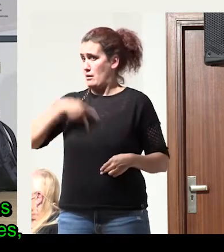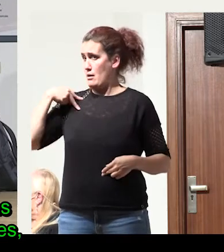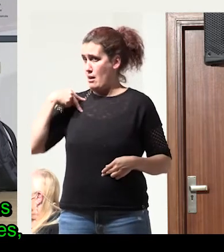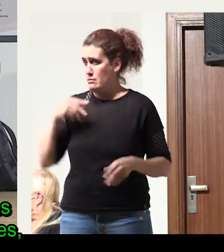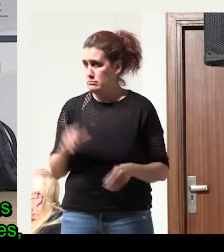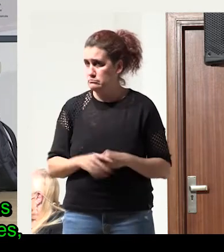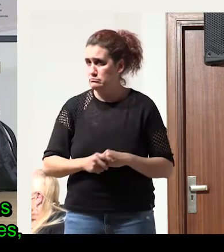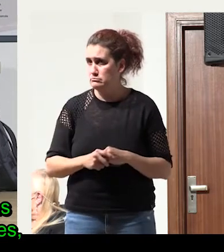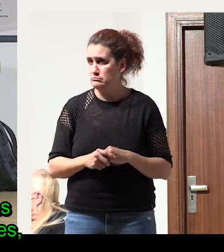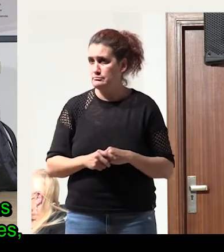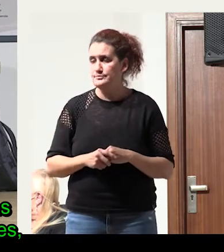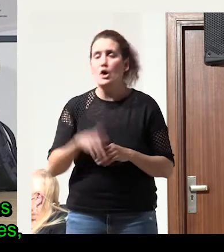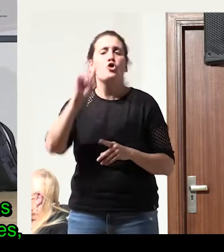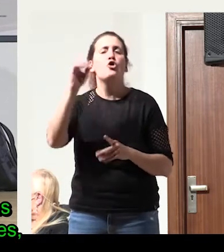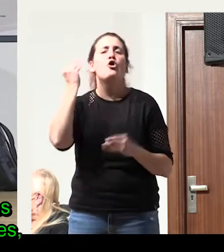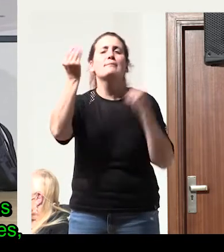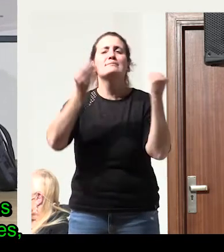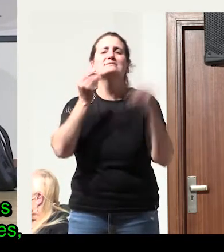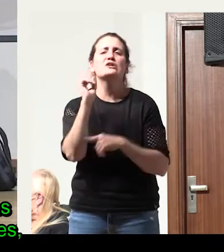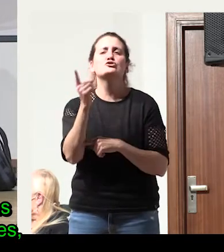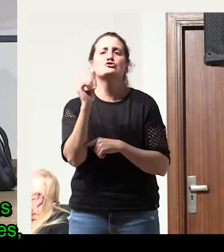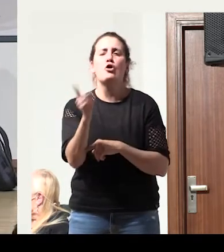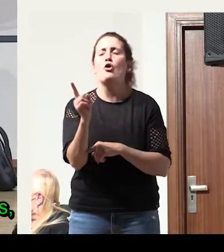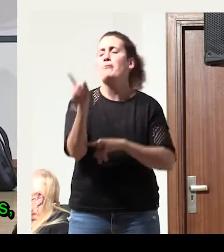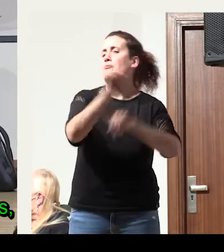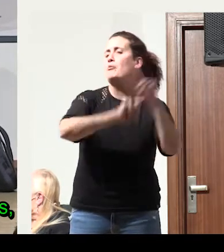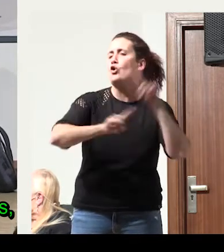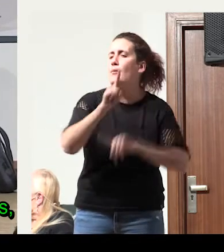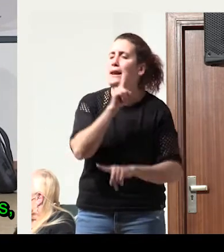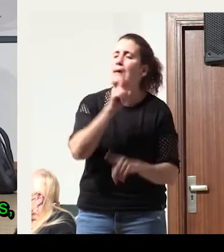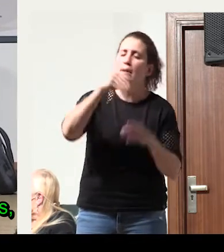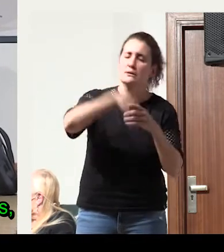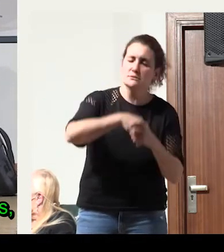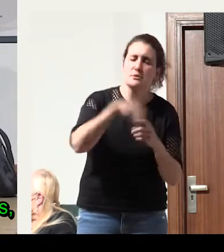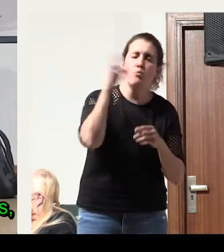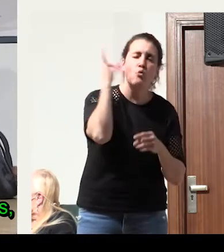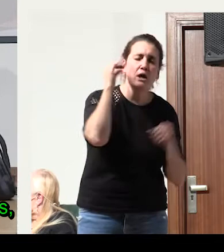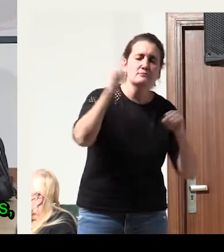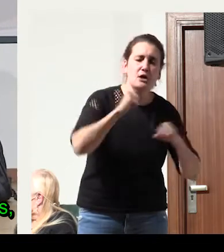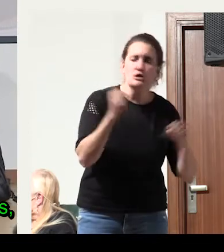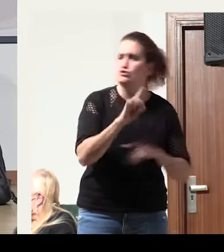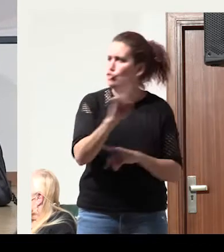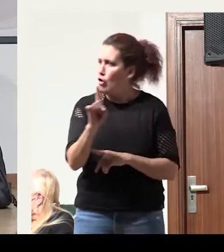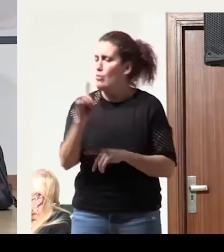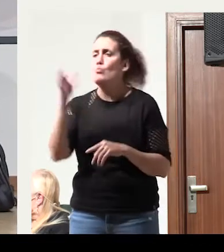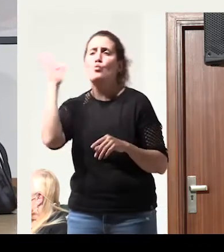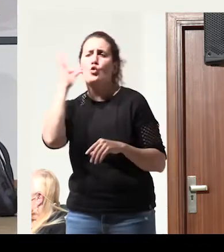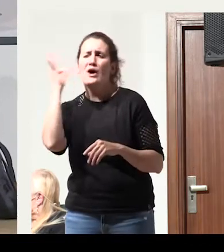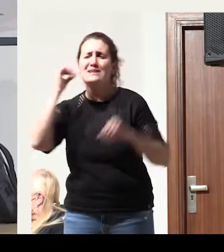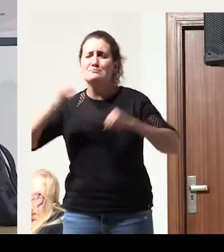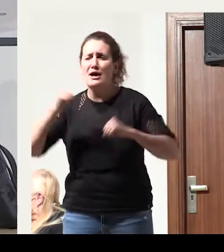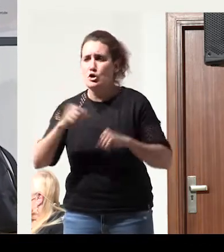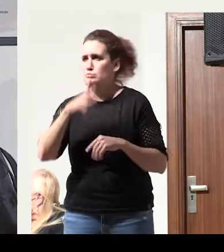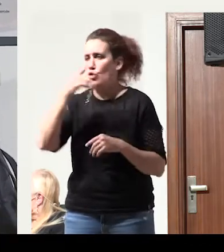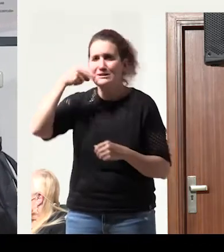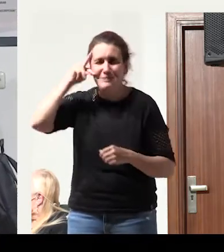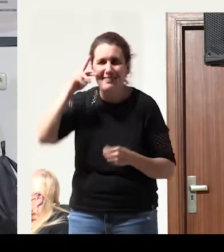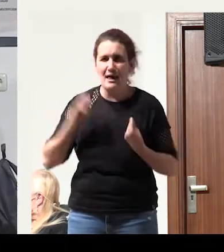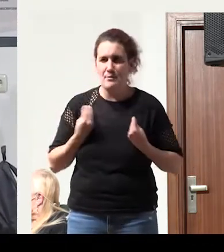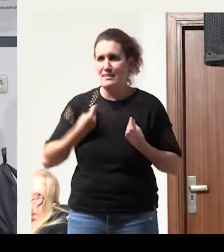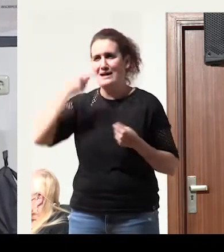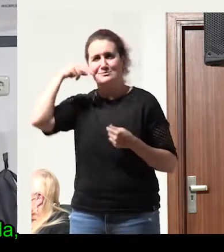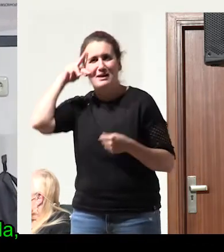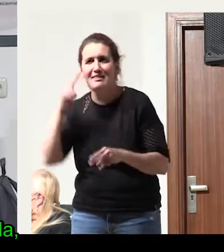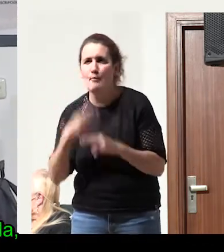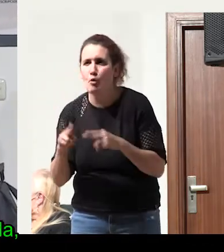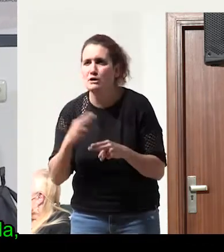No pensarlo solo los problemas que tienen las mujeres mayores, sino que las mujeres mayores, por muchas cosas, por experiencia de vida, por experiencia política, por